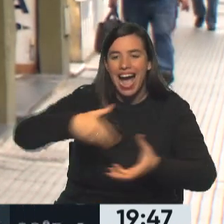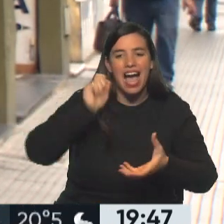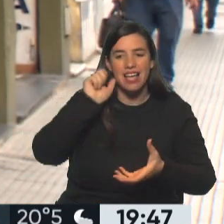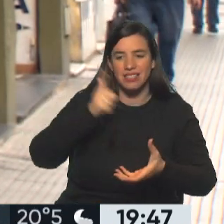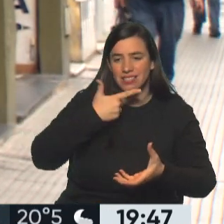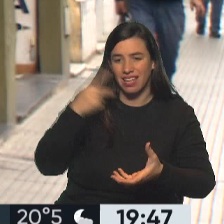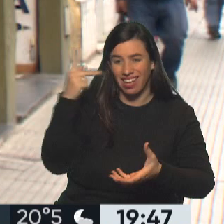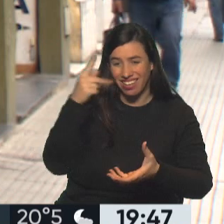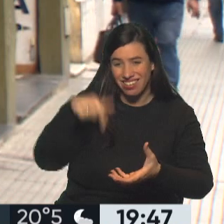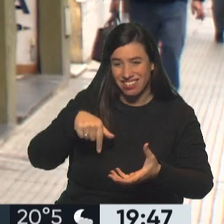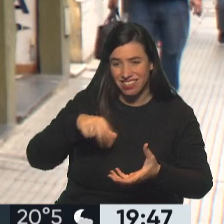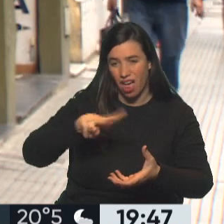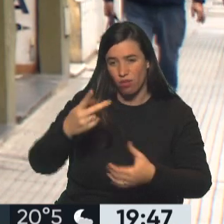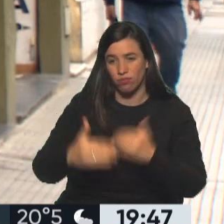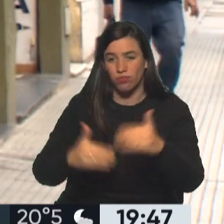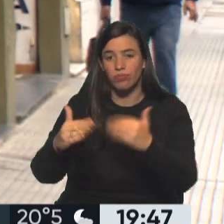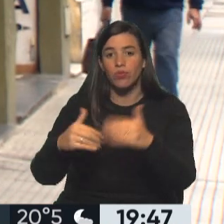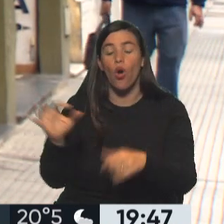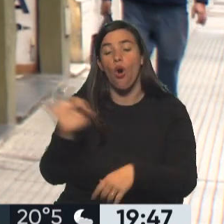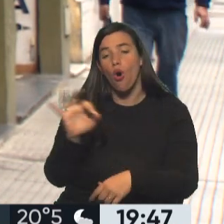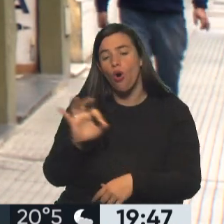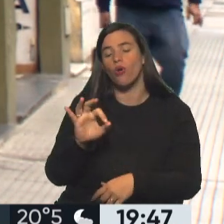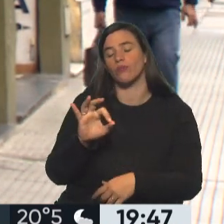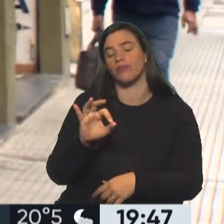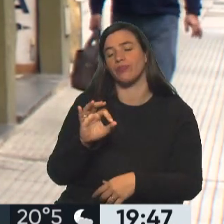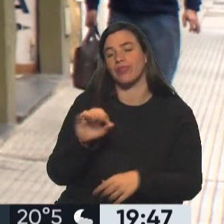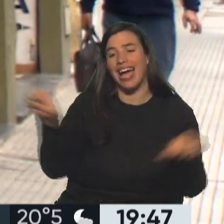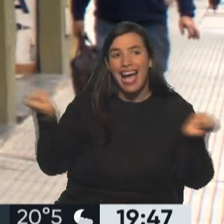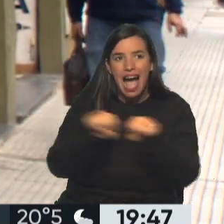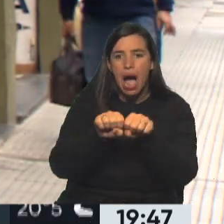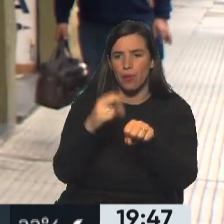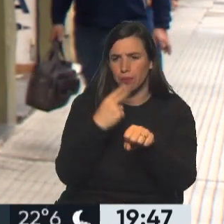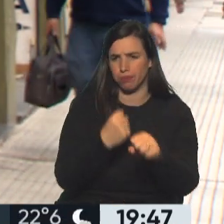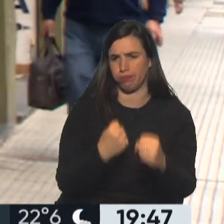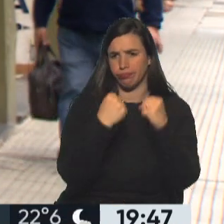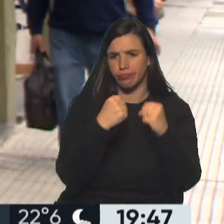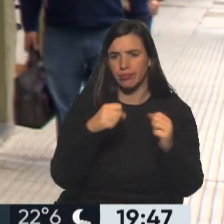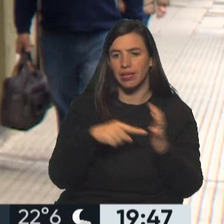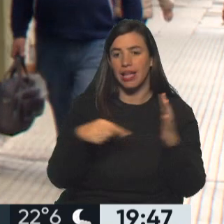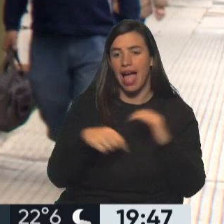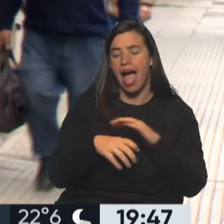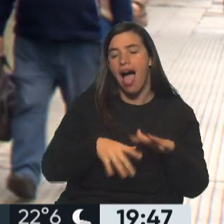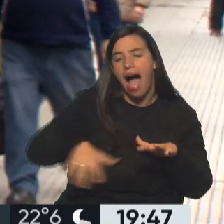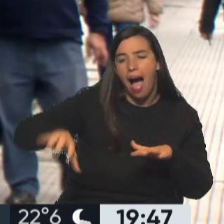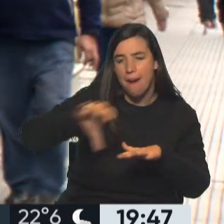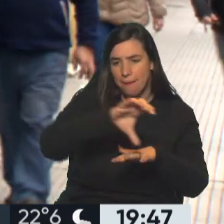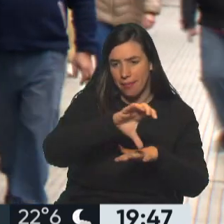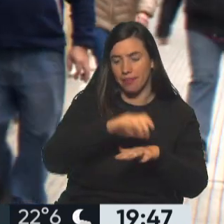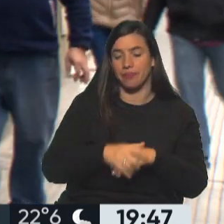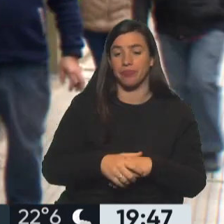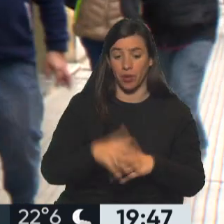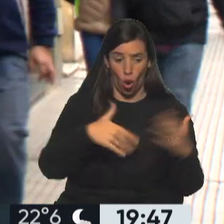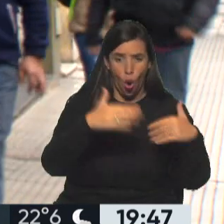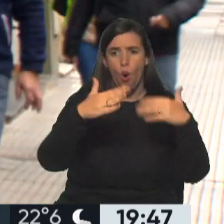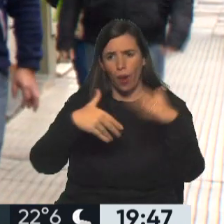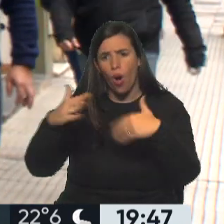o el AMBA 1, que es un cable de alta tensión en la zona del AMBA. Por un lado esas obras, y por otro el financiamiento, que a